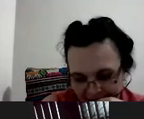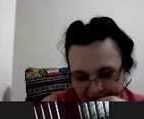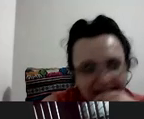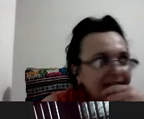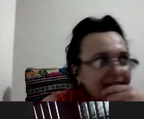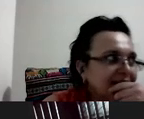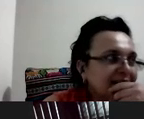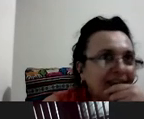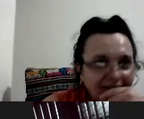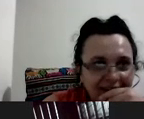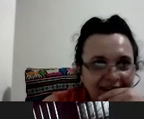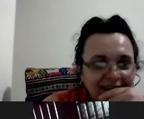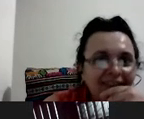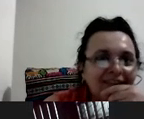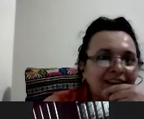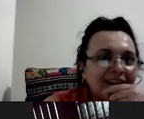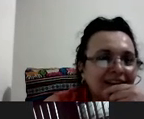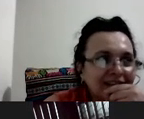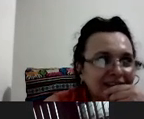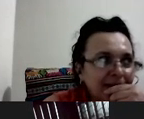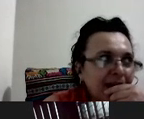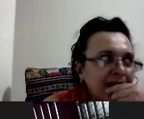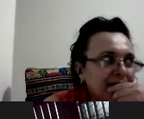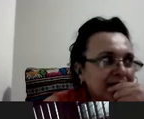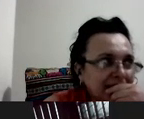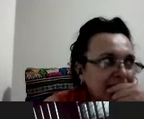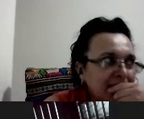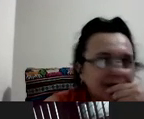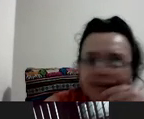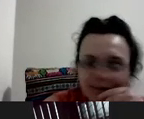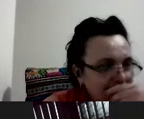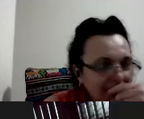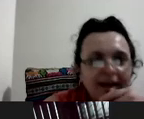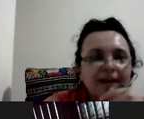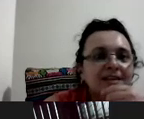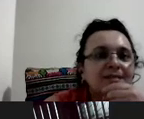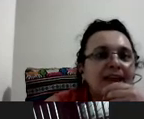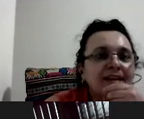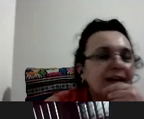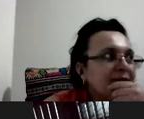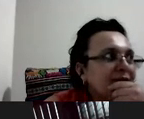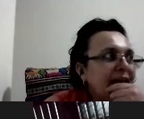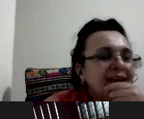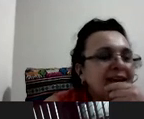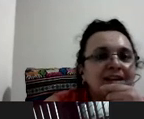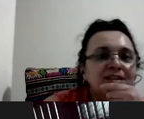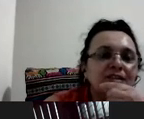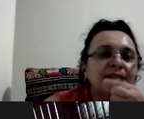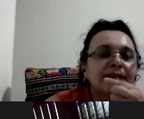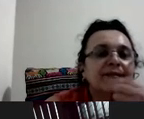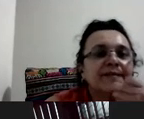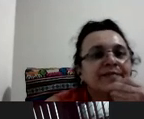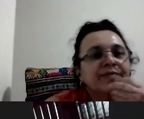Vacation. Vacation. Cada vez que quieran decir vaca, acuérdense que no es vaca, es bay.